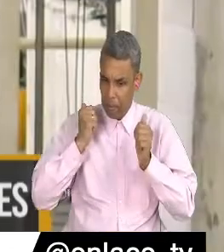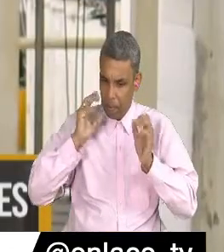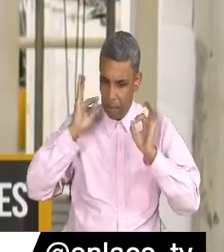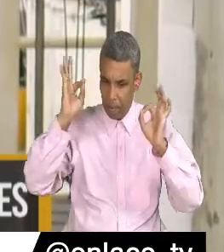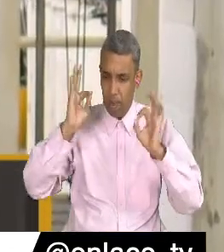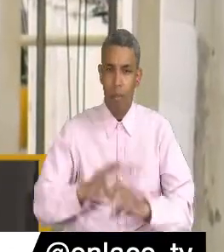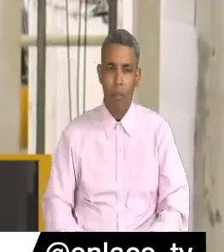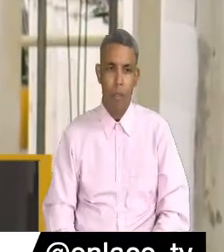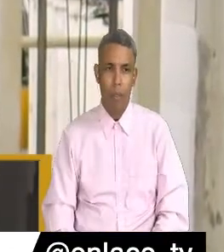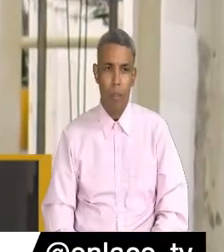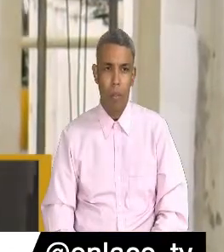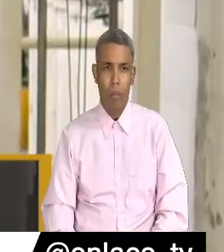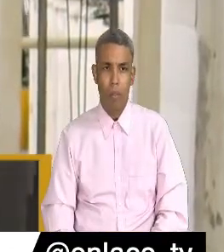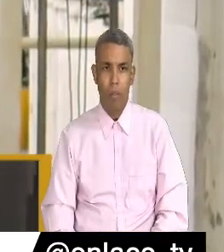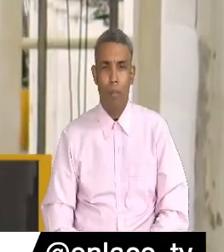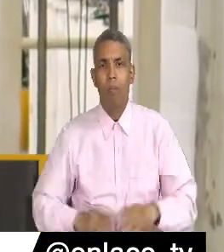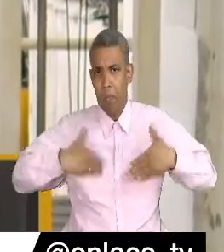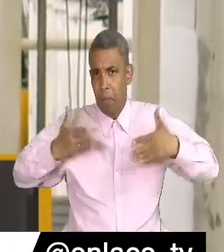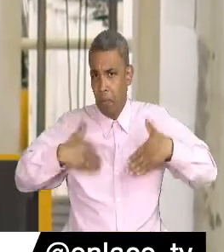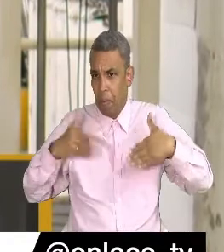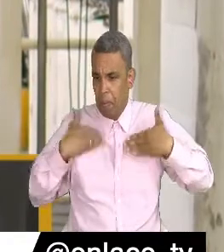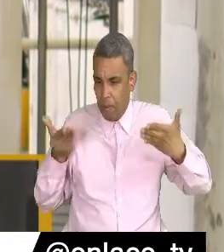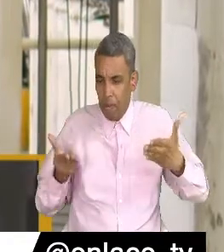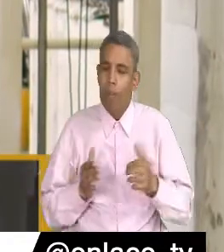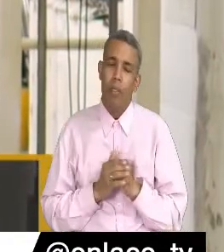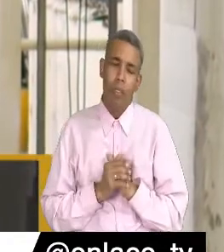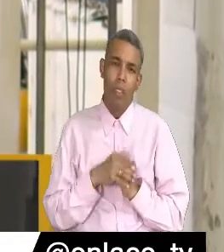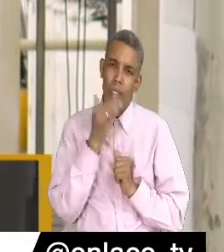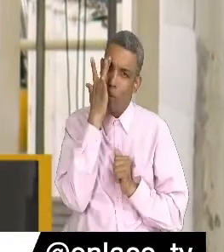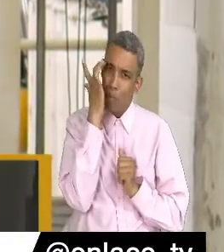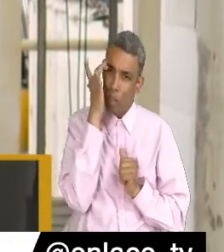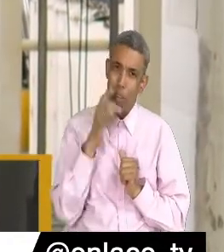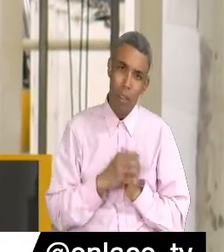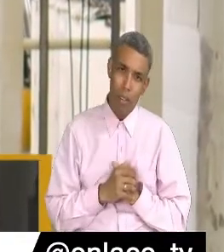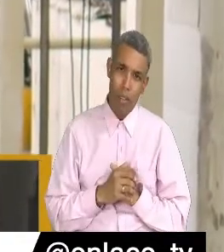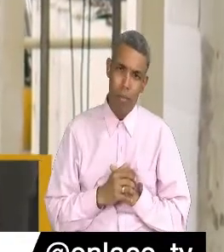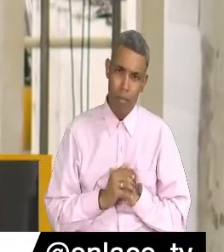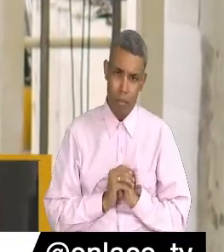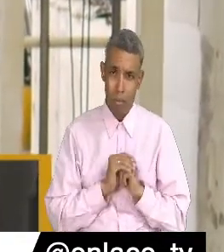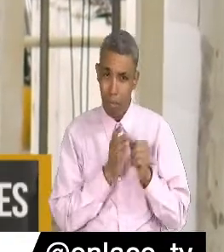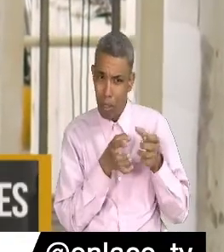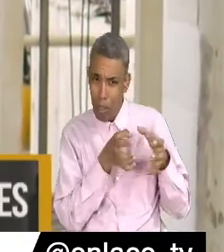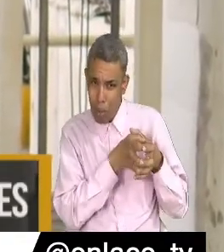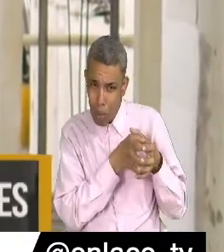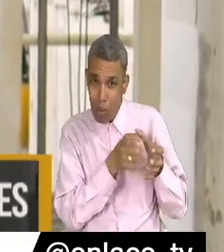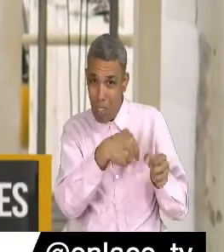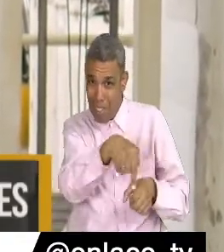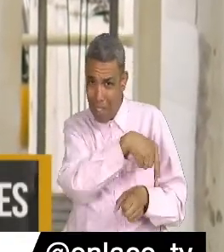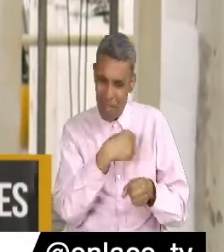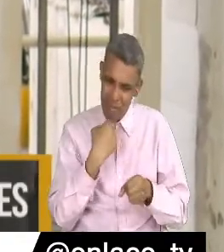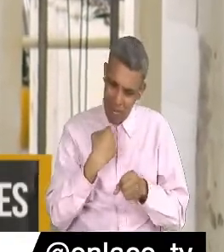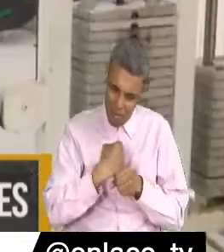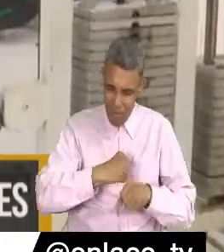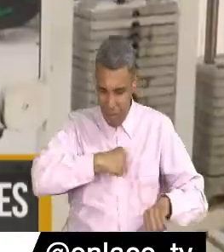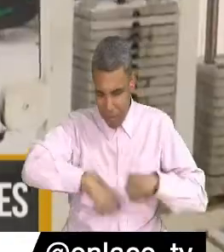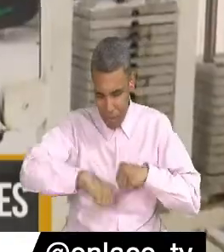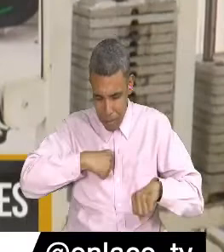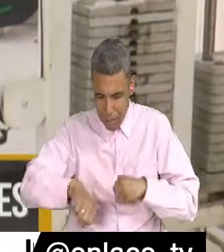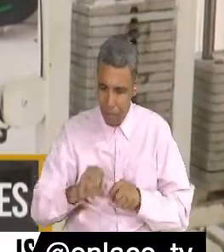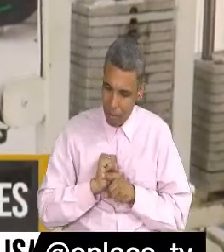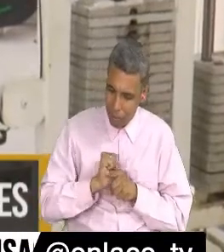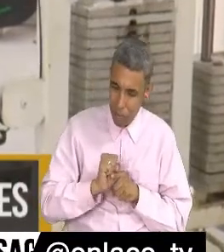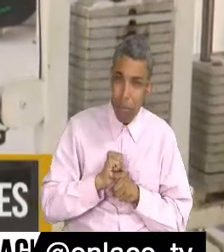nosotros estamos muy felices, realmente muy contentos por todo el trabajo que se ha venido haciendo el año pasado y muy temprano este año, y de hecho